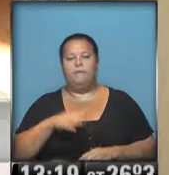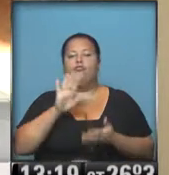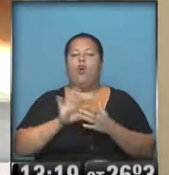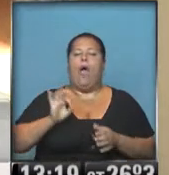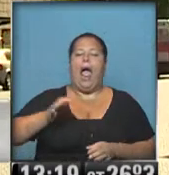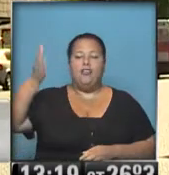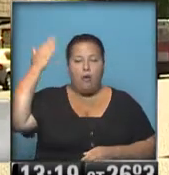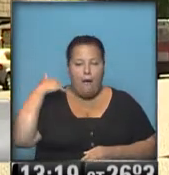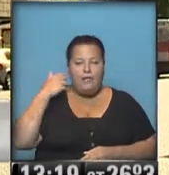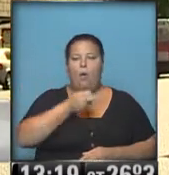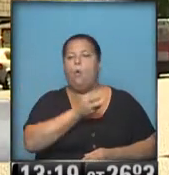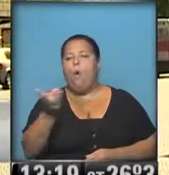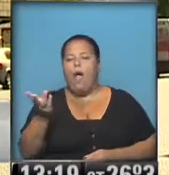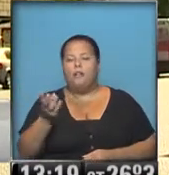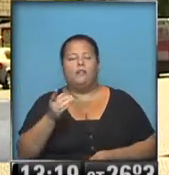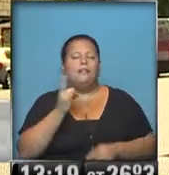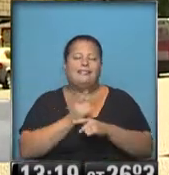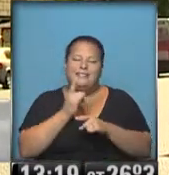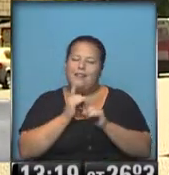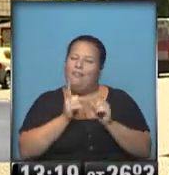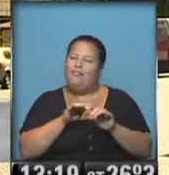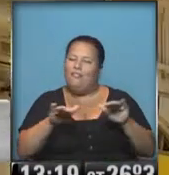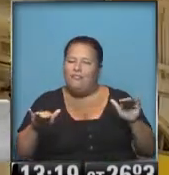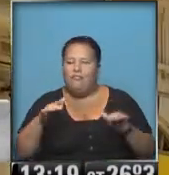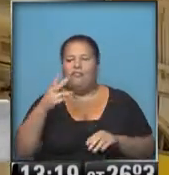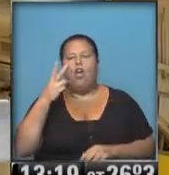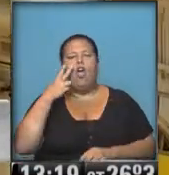año pasado y en cuanto a la cantidad. Siempre se mantiene, en el